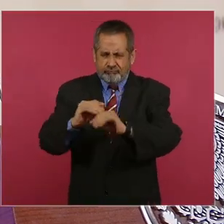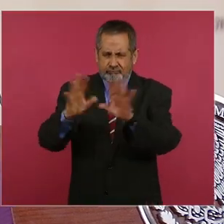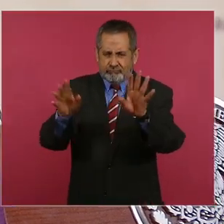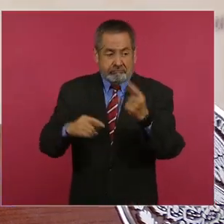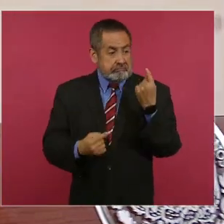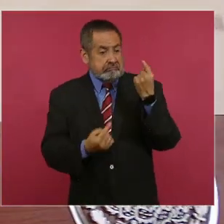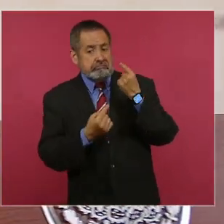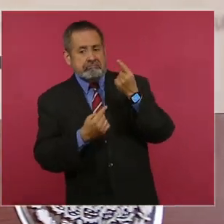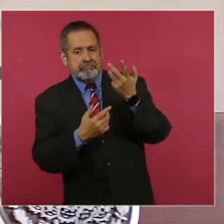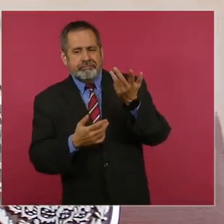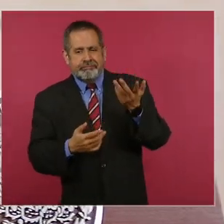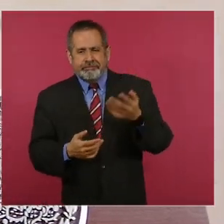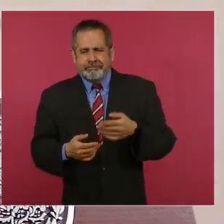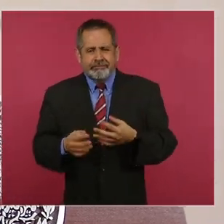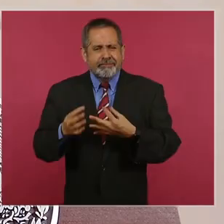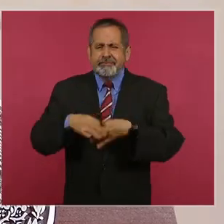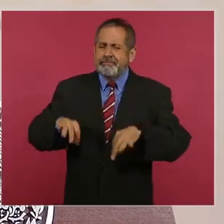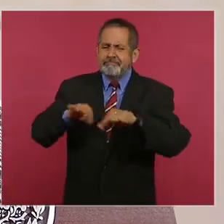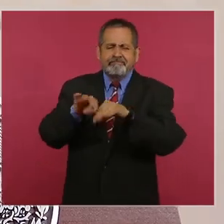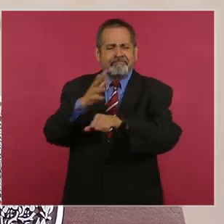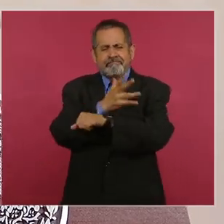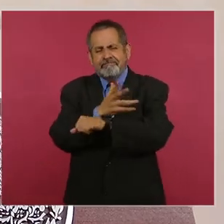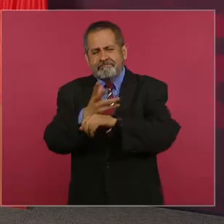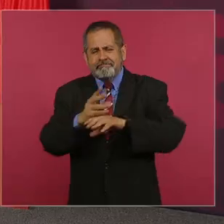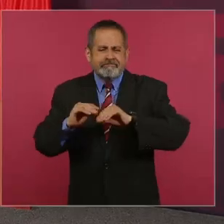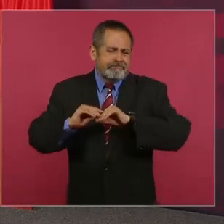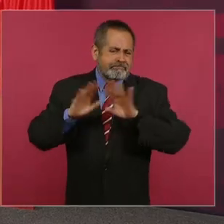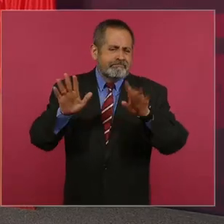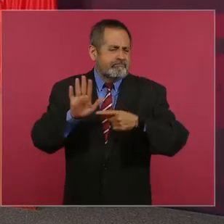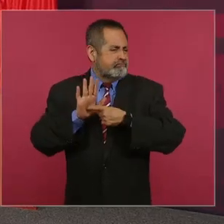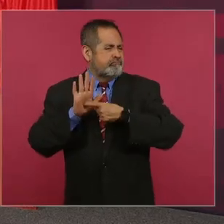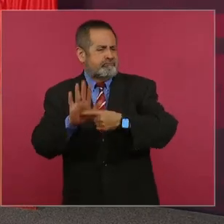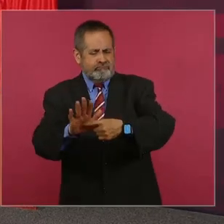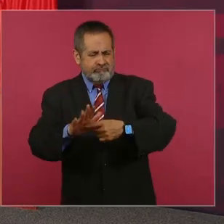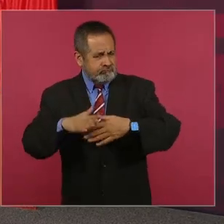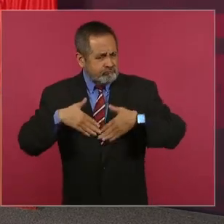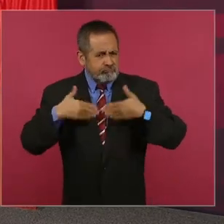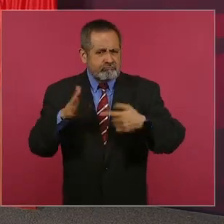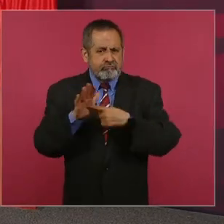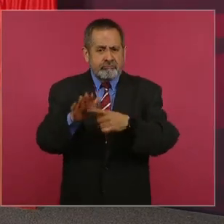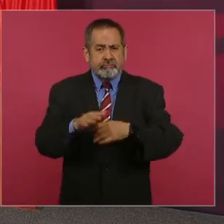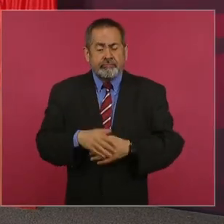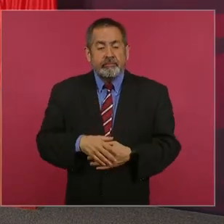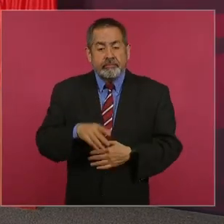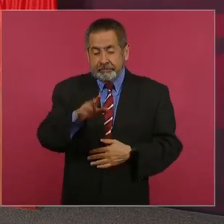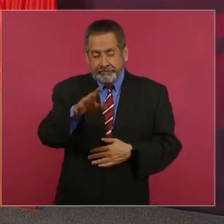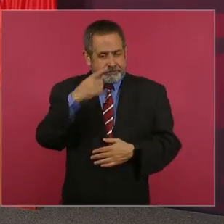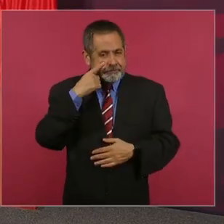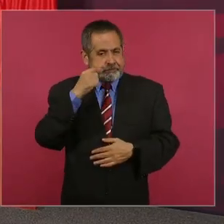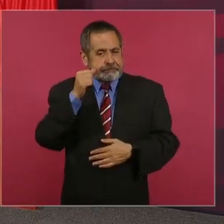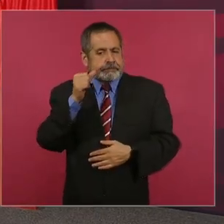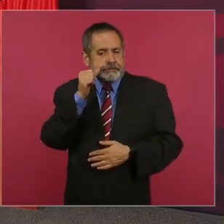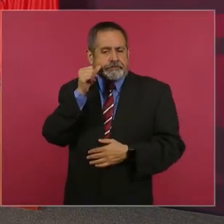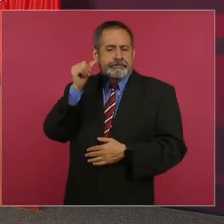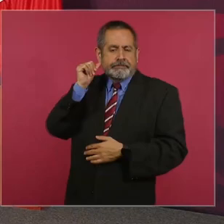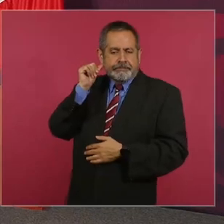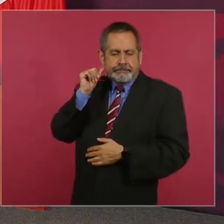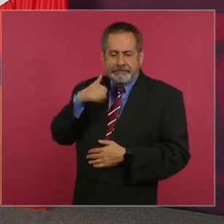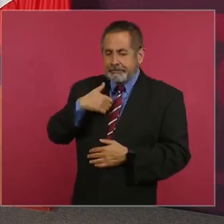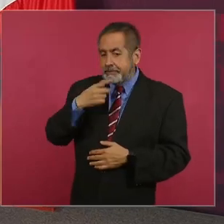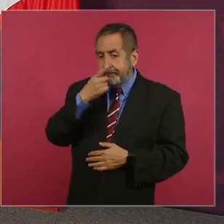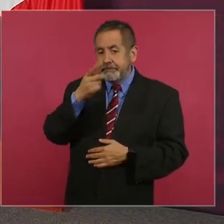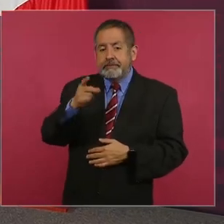la transparencia es la regla de oro de la democracia, pero ayer dije que estuve a punto